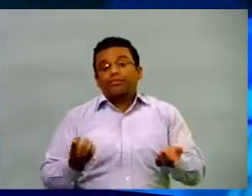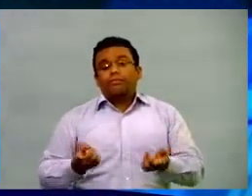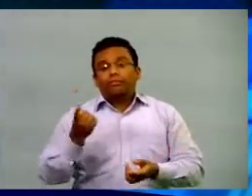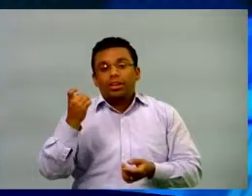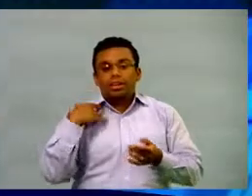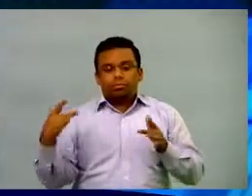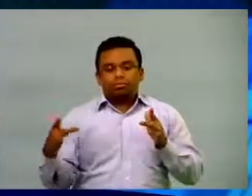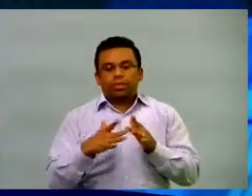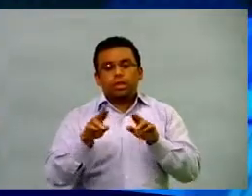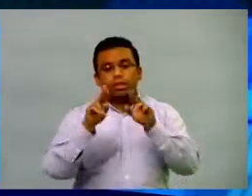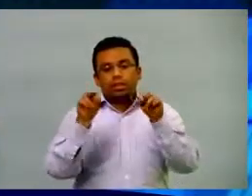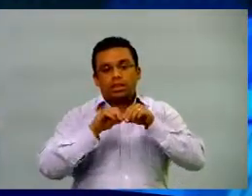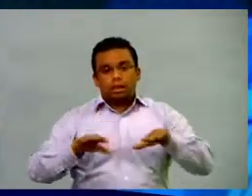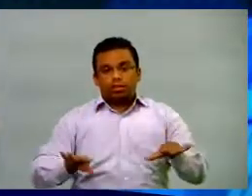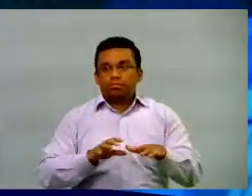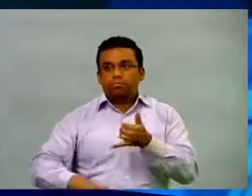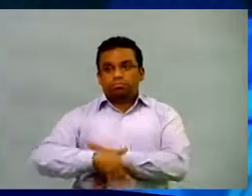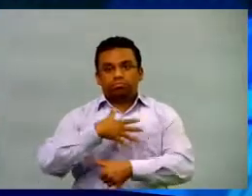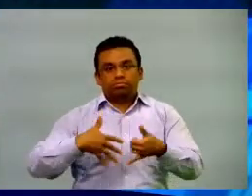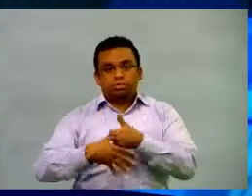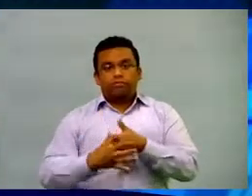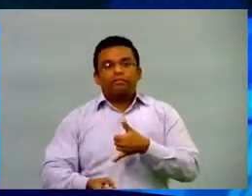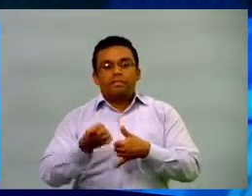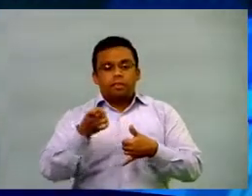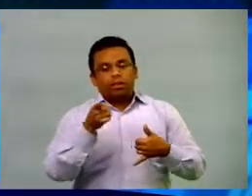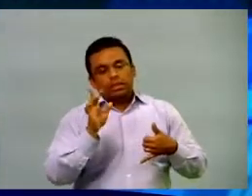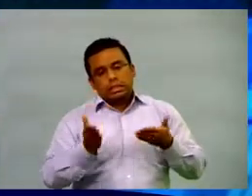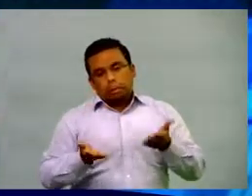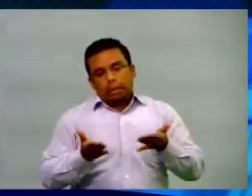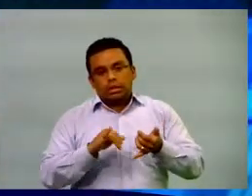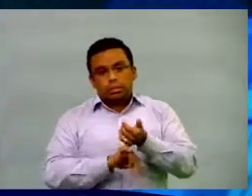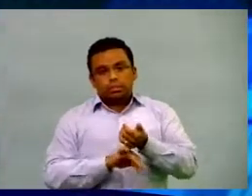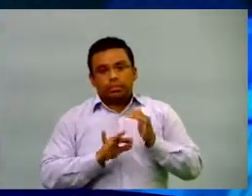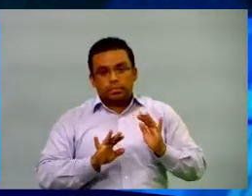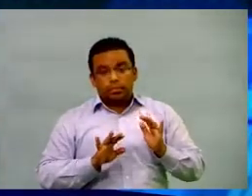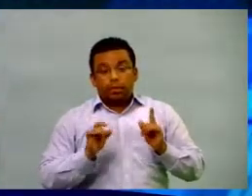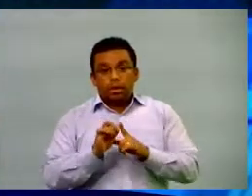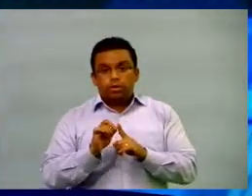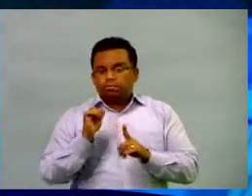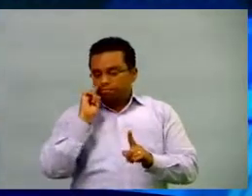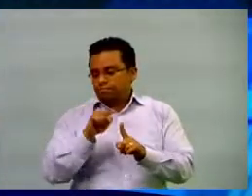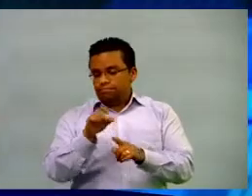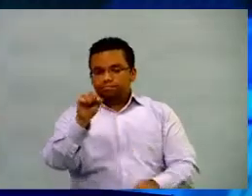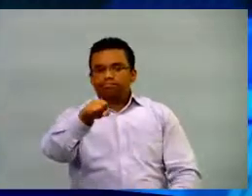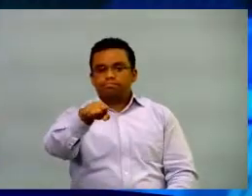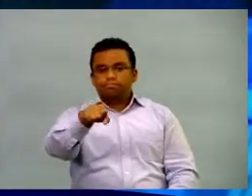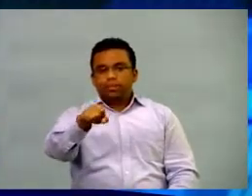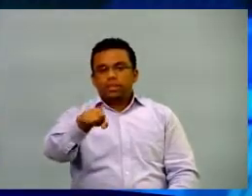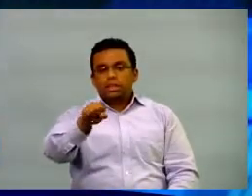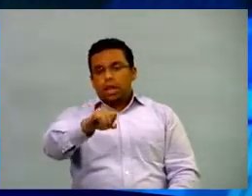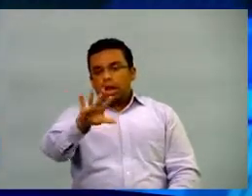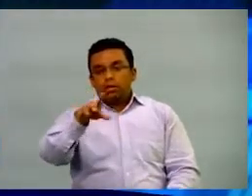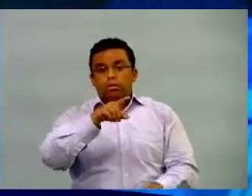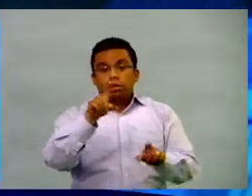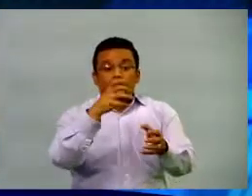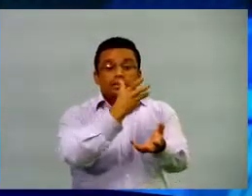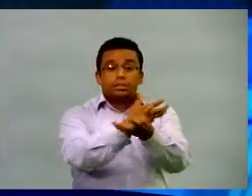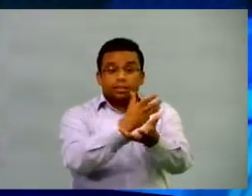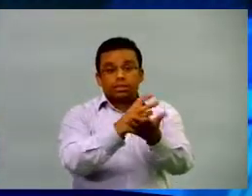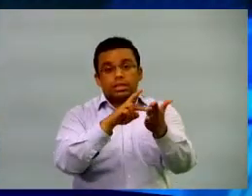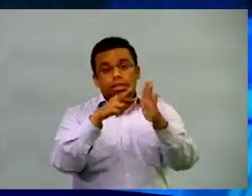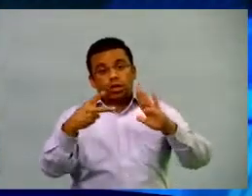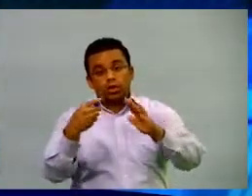conectividad a nivel nacional, pero sí, la intención muy firme es que los temas de ciencia, tecnología e